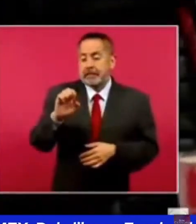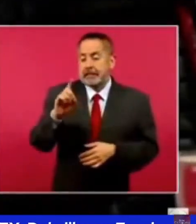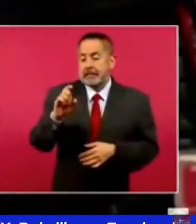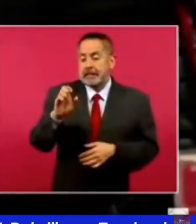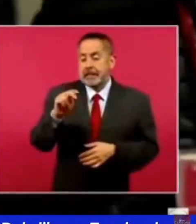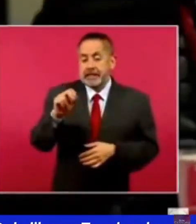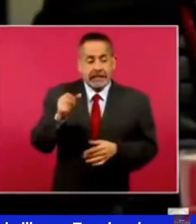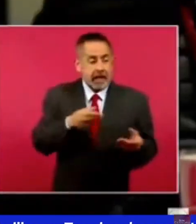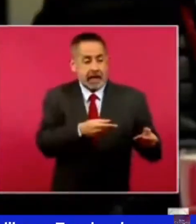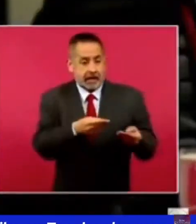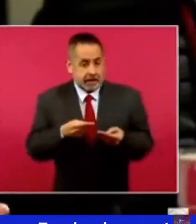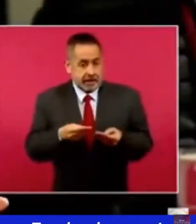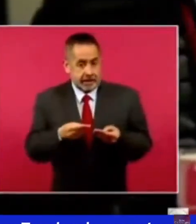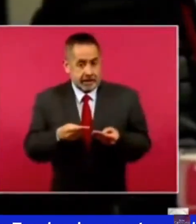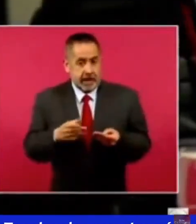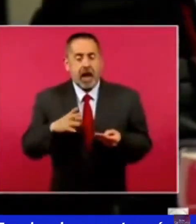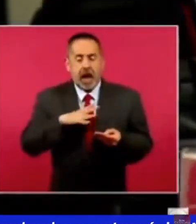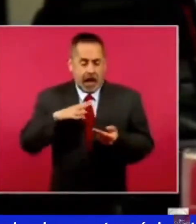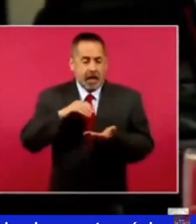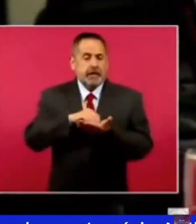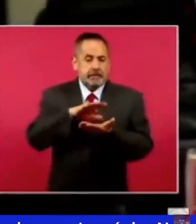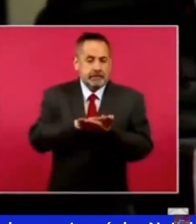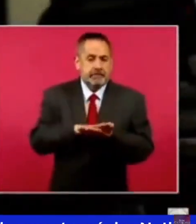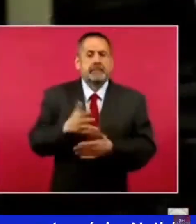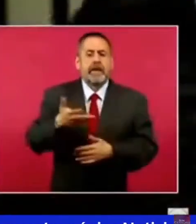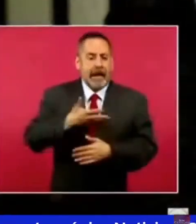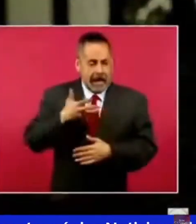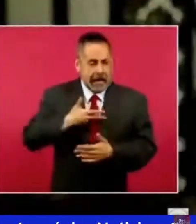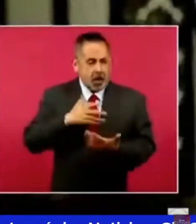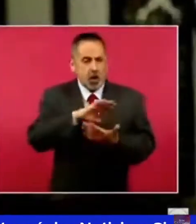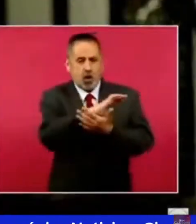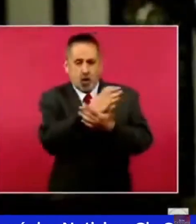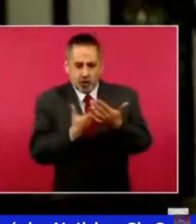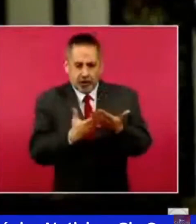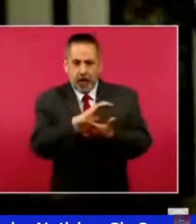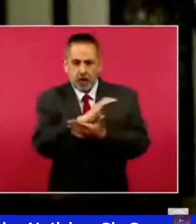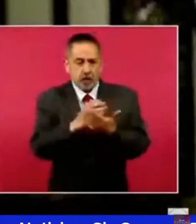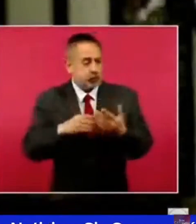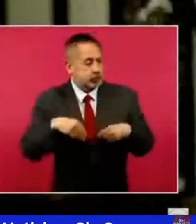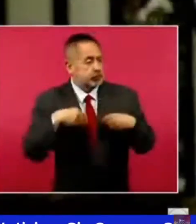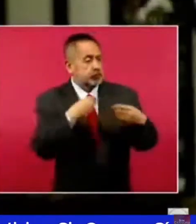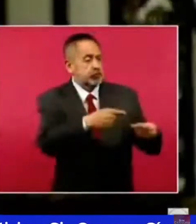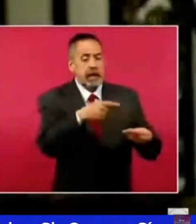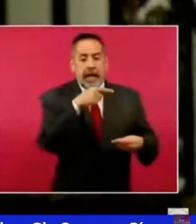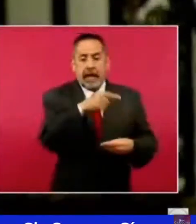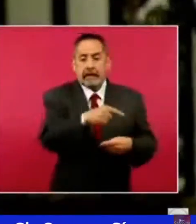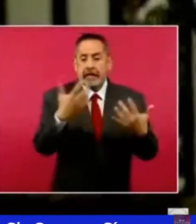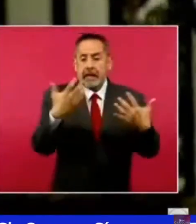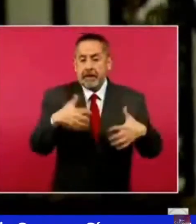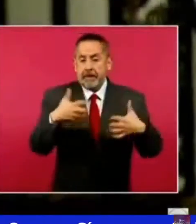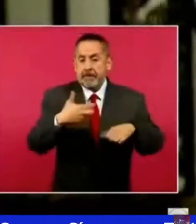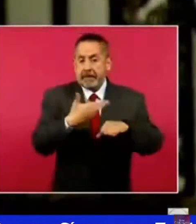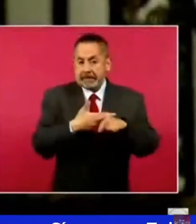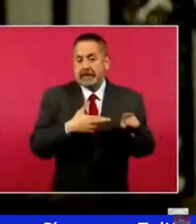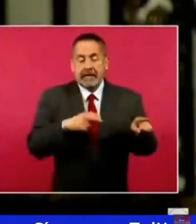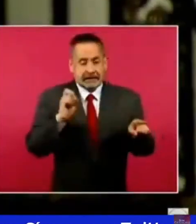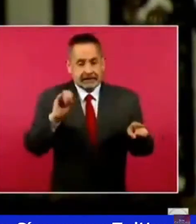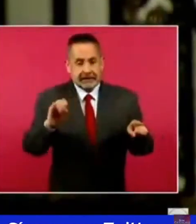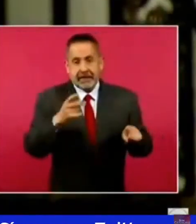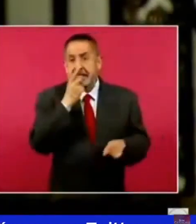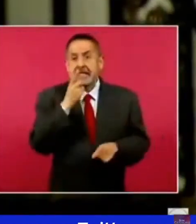una confirmación de que existen esos contratos, de que se dan a esta empresa, y que si bien desde un principio se manejó que